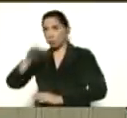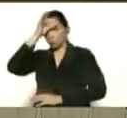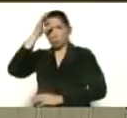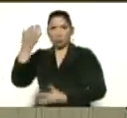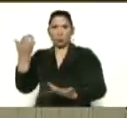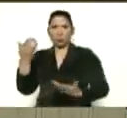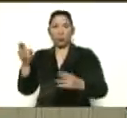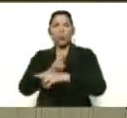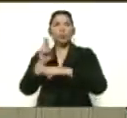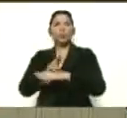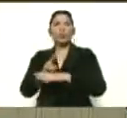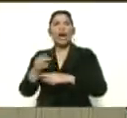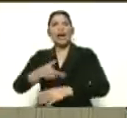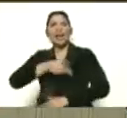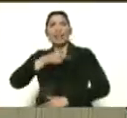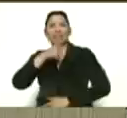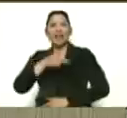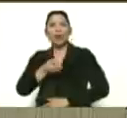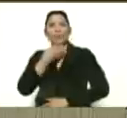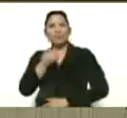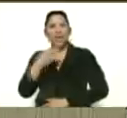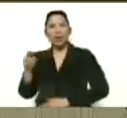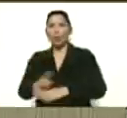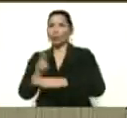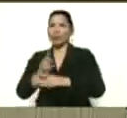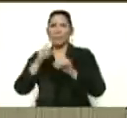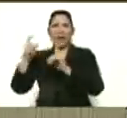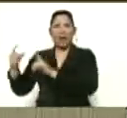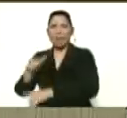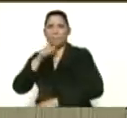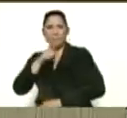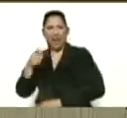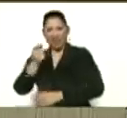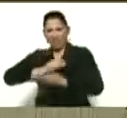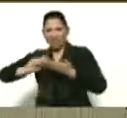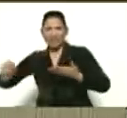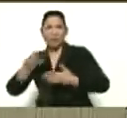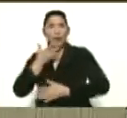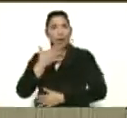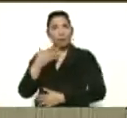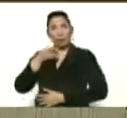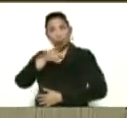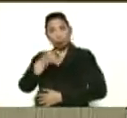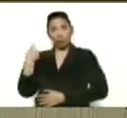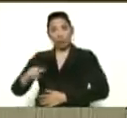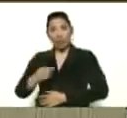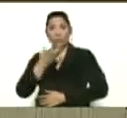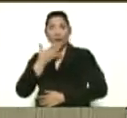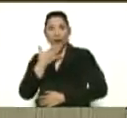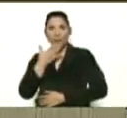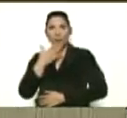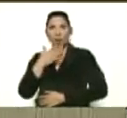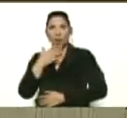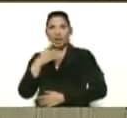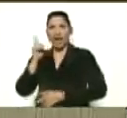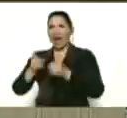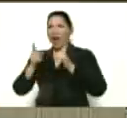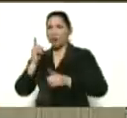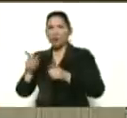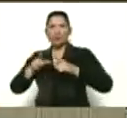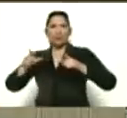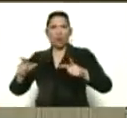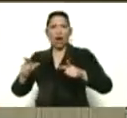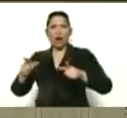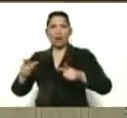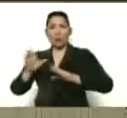bien. Infestado es diferente de infectado, señor. Infestado es, por ejemplo, cuando usted tiene ácaros en alguna zona del cuerpo, en la